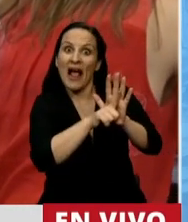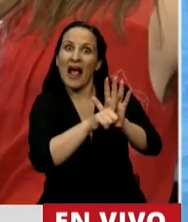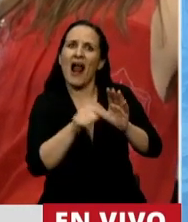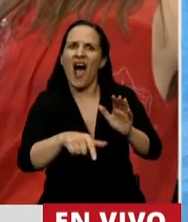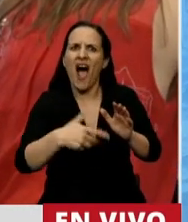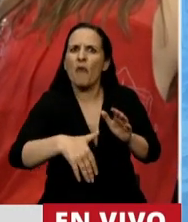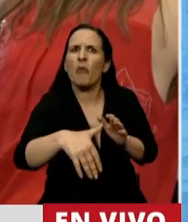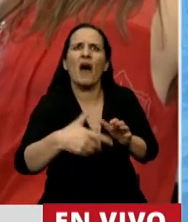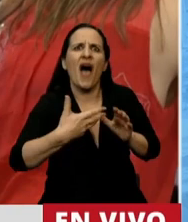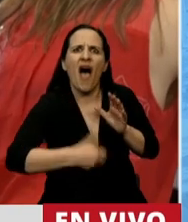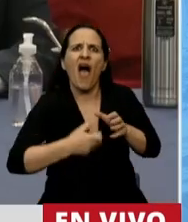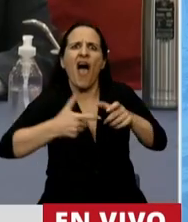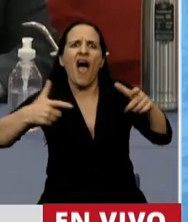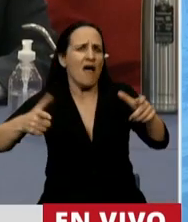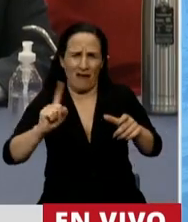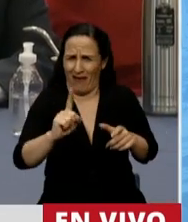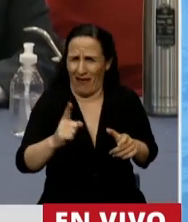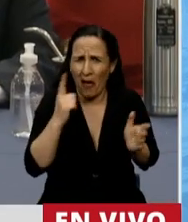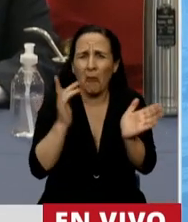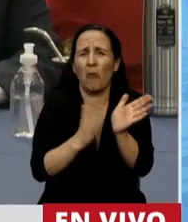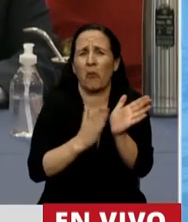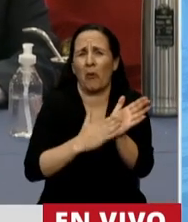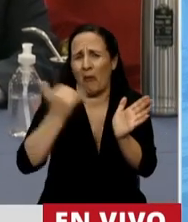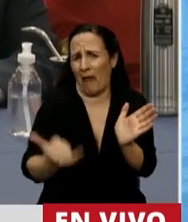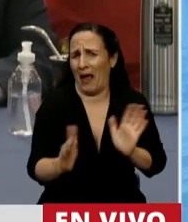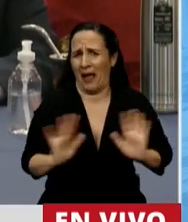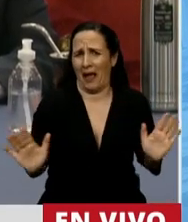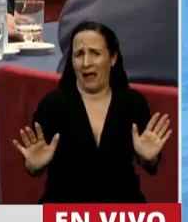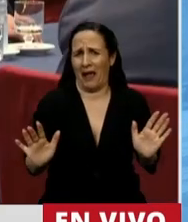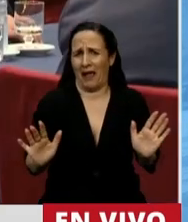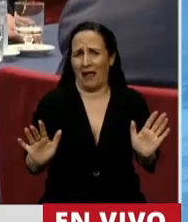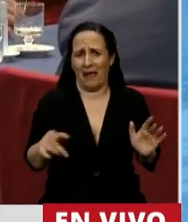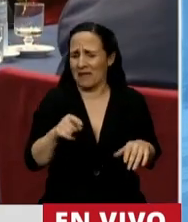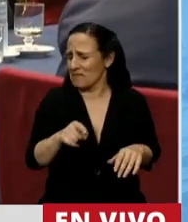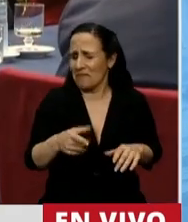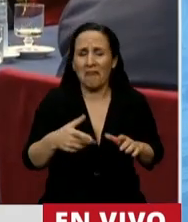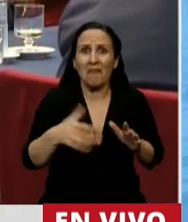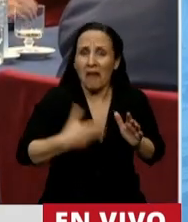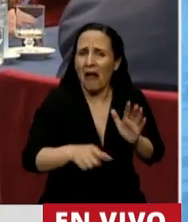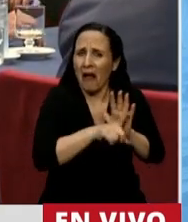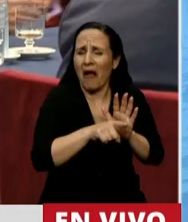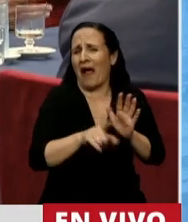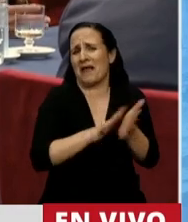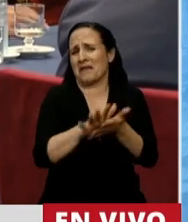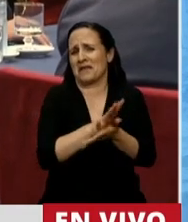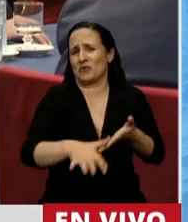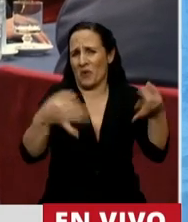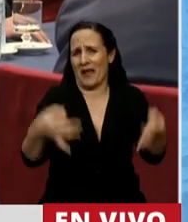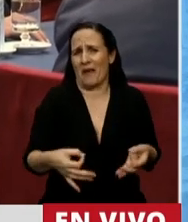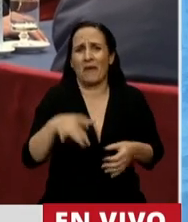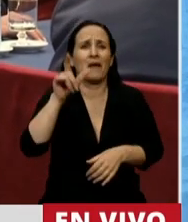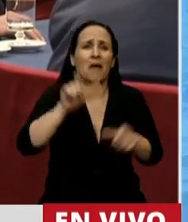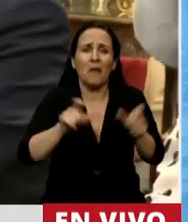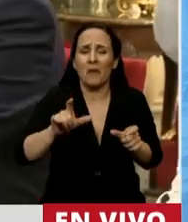está realmente comprobado. Resuelve un problema de salud, un problema de salud pública, salva